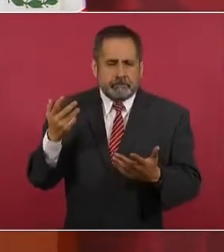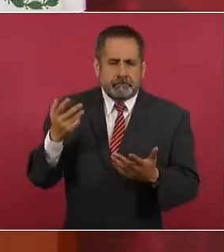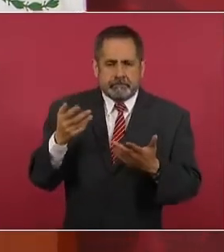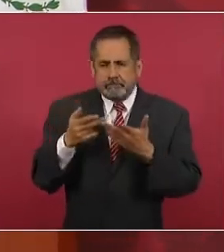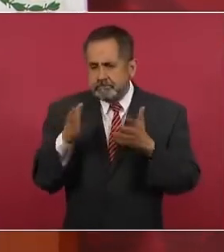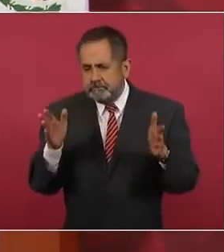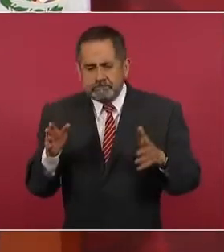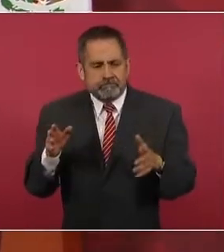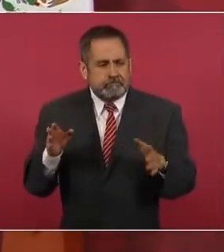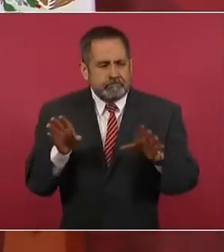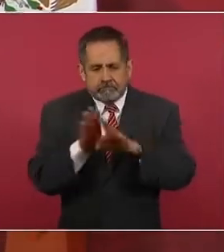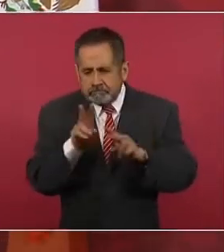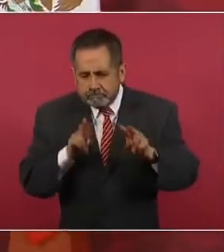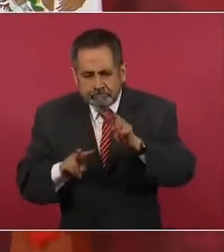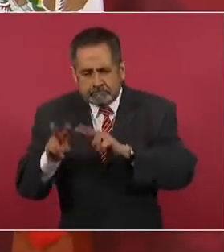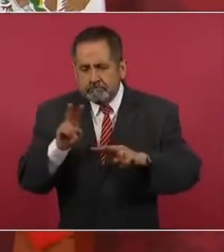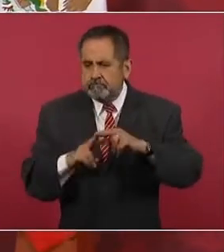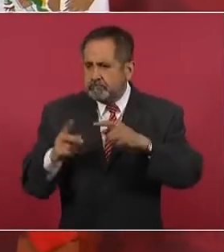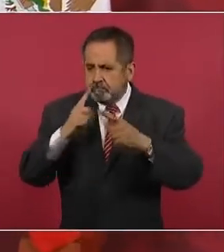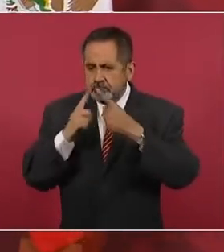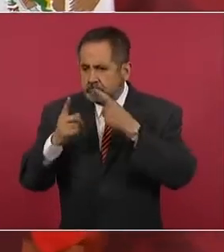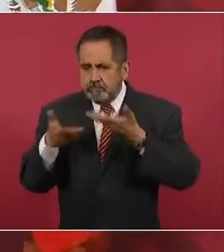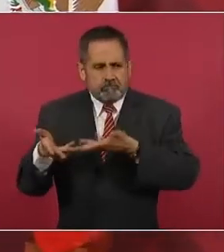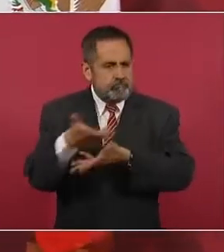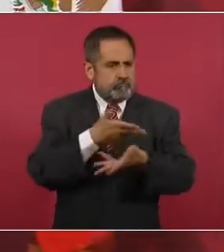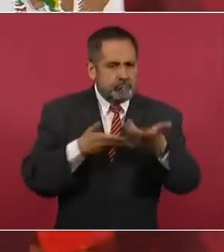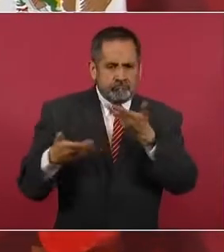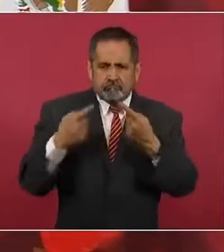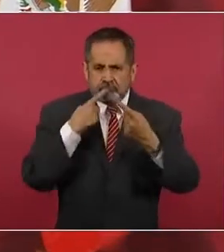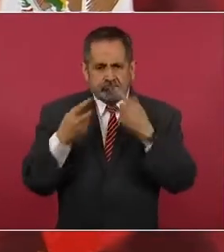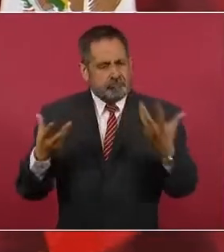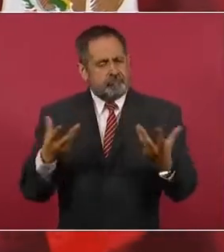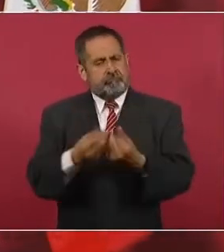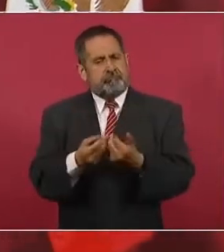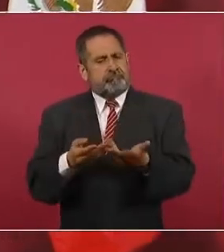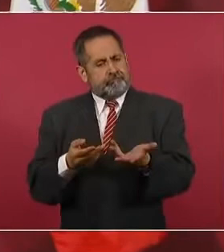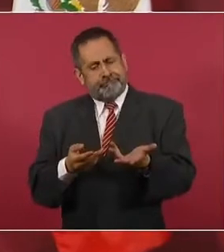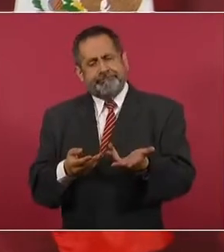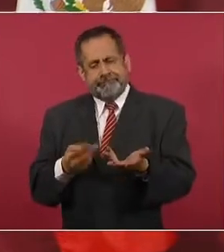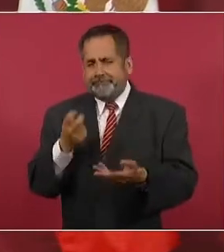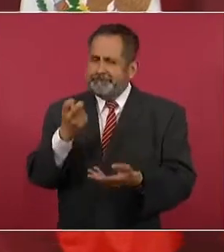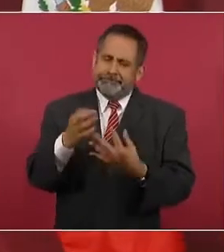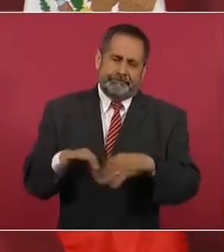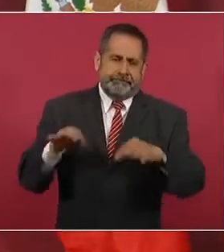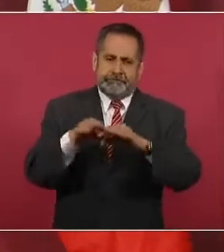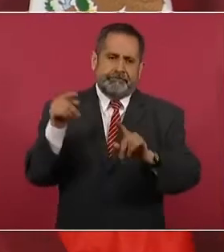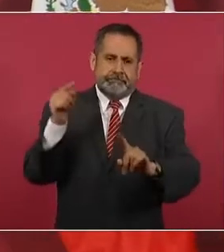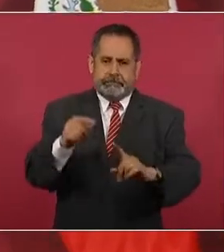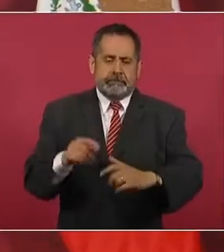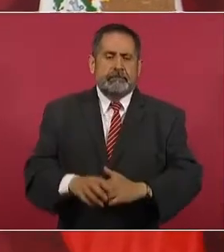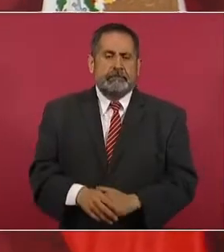una mesa de diálogo y se resuelvan los problemas.